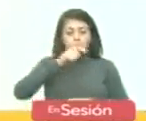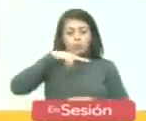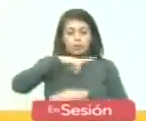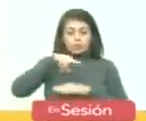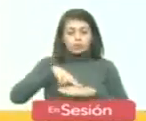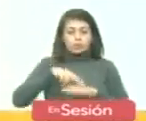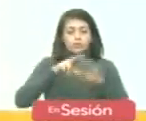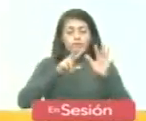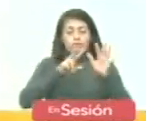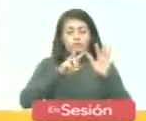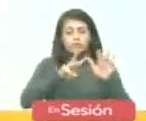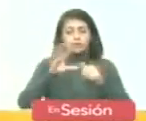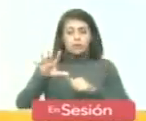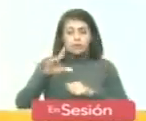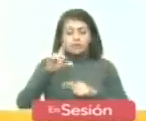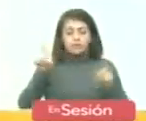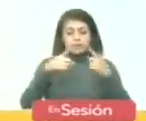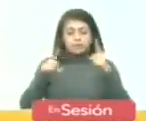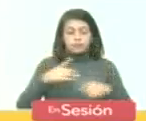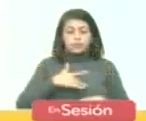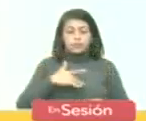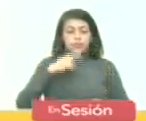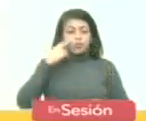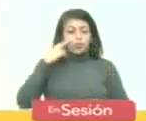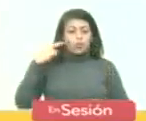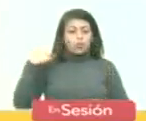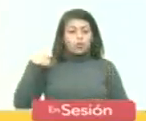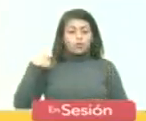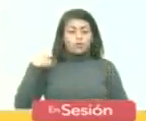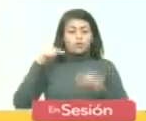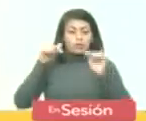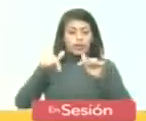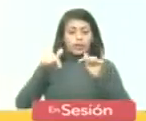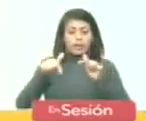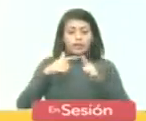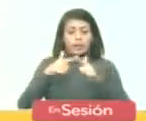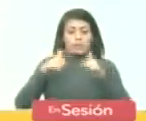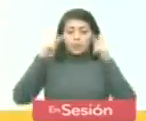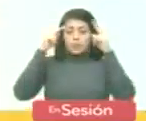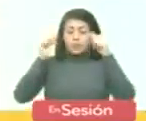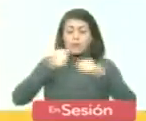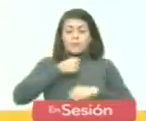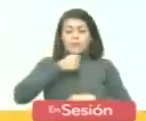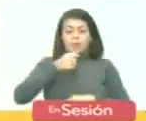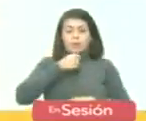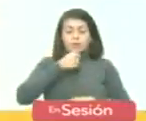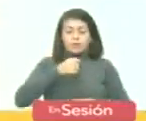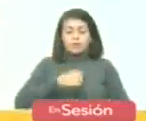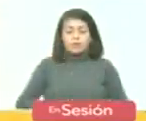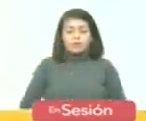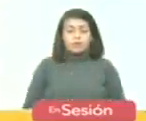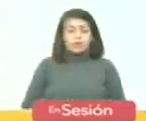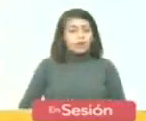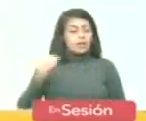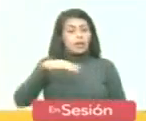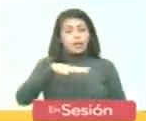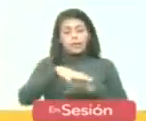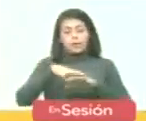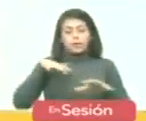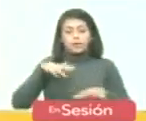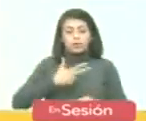85 aniversario. Yo me siento muy orgulloso de que parte de mi carrera periodística, creo que la mayoría,